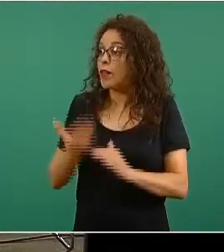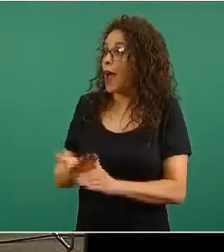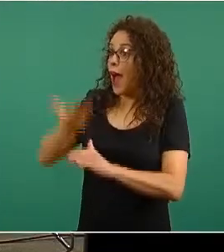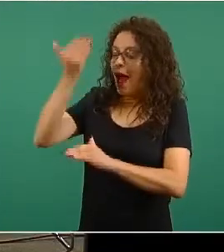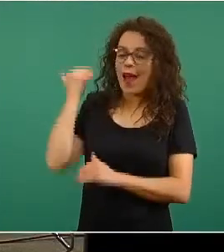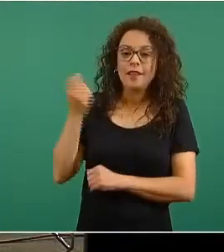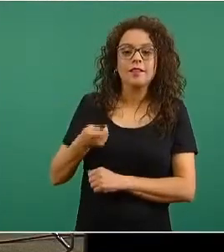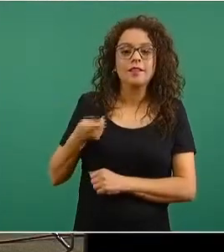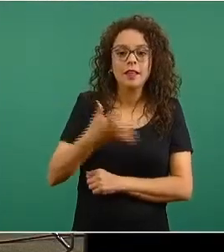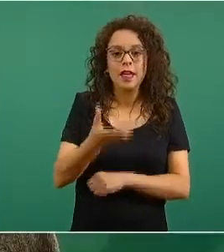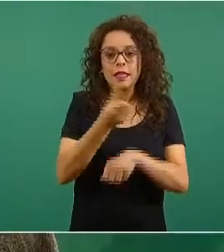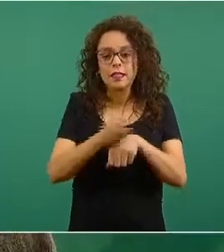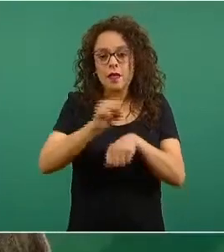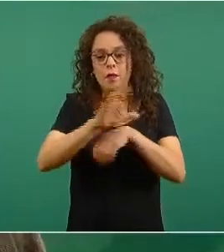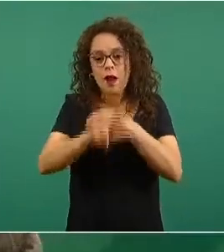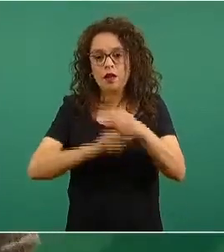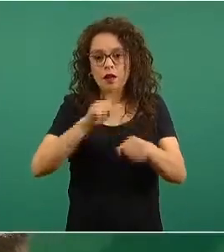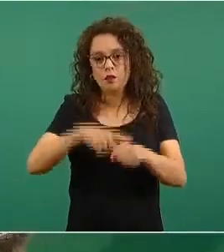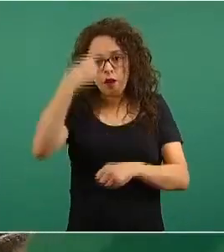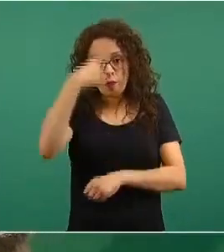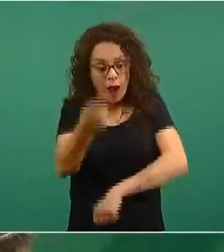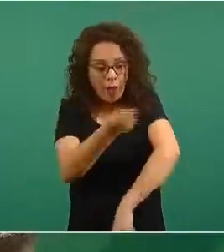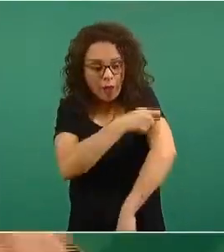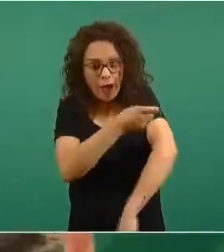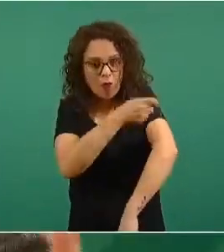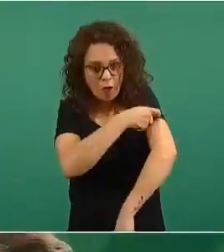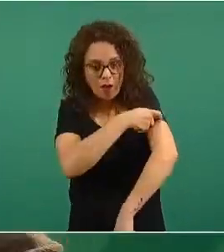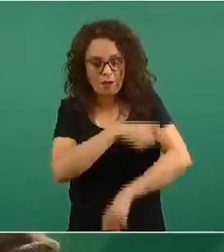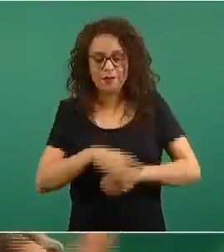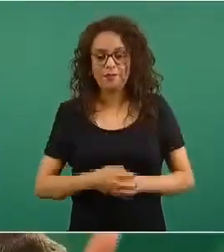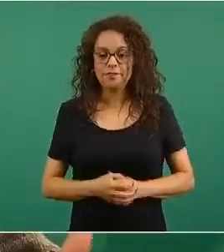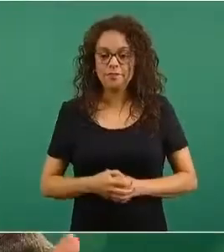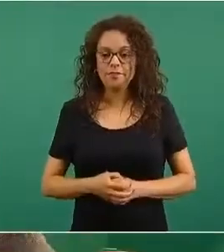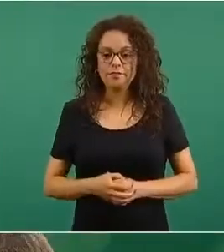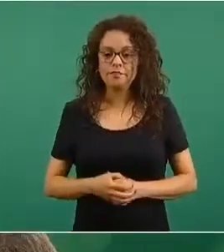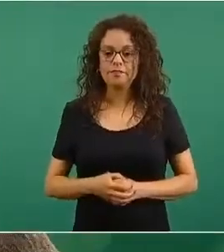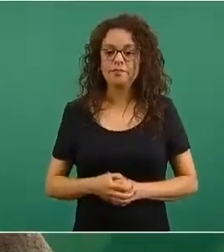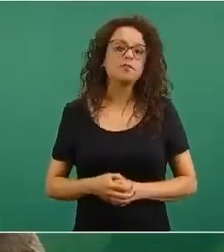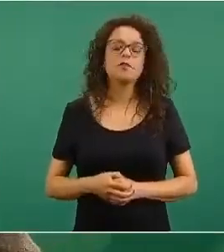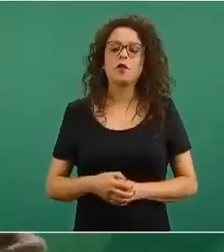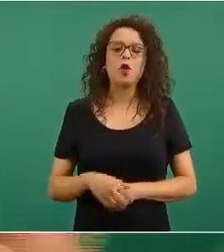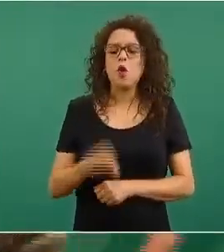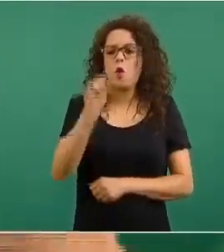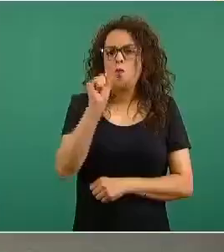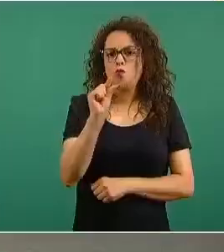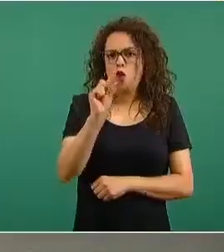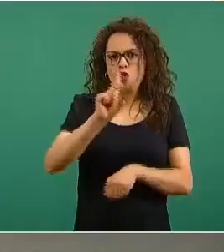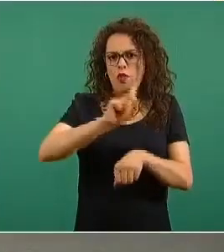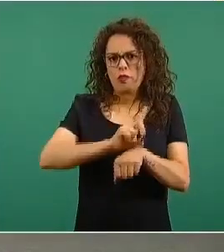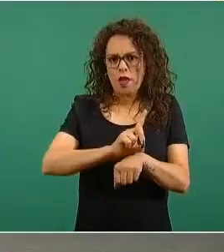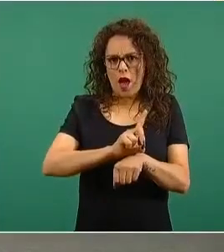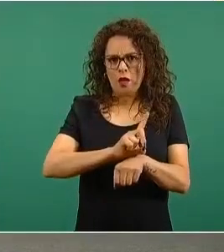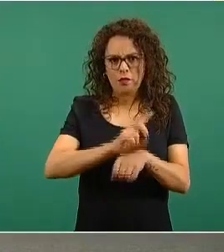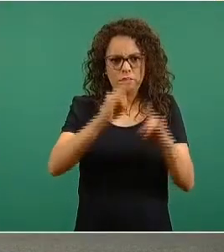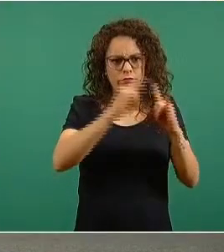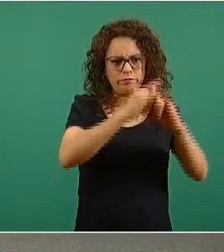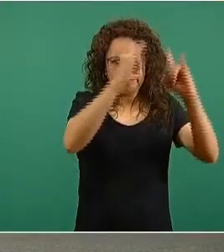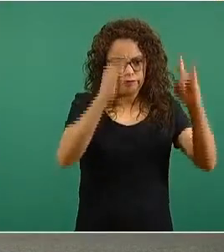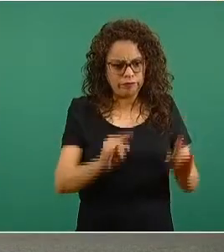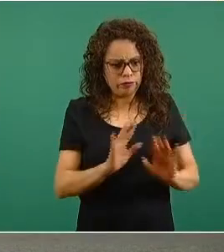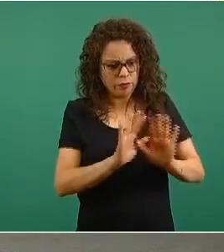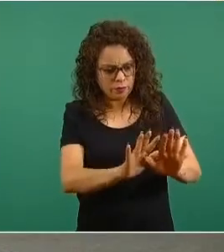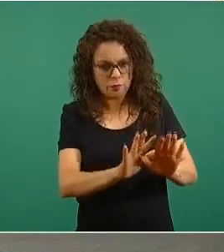Semanas Nacionales de Vacunación. Duran pocos días, se ponen, se quitan,